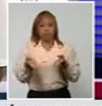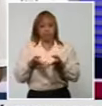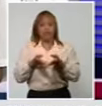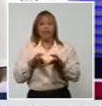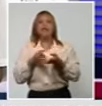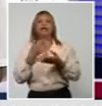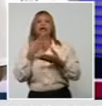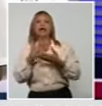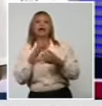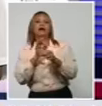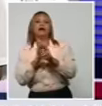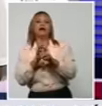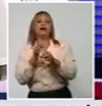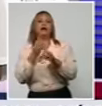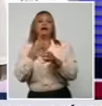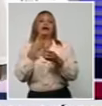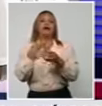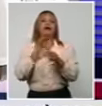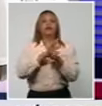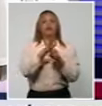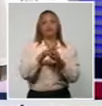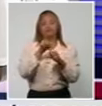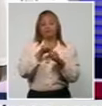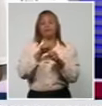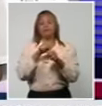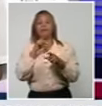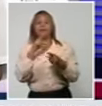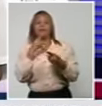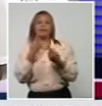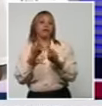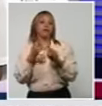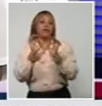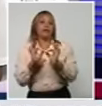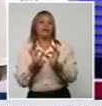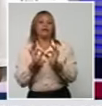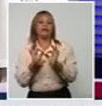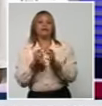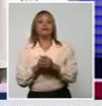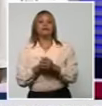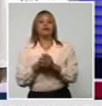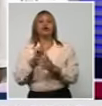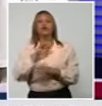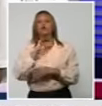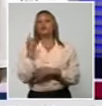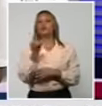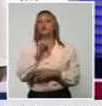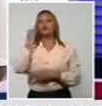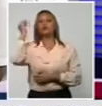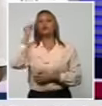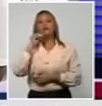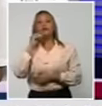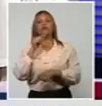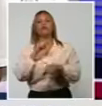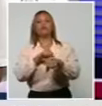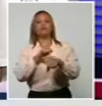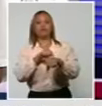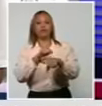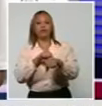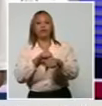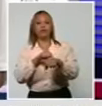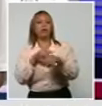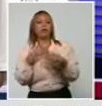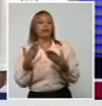pudiera afectarlo, lo cual no es lo más frecuente, porque todos conocemos que hay un tiempo determinado para